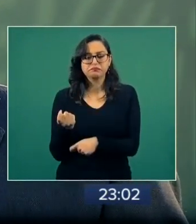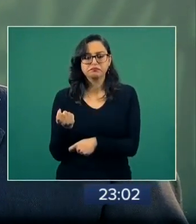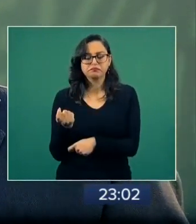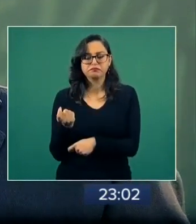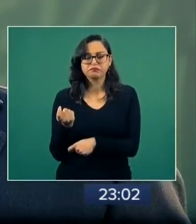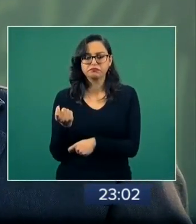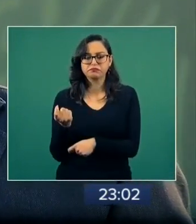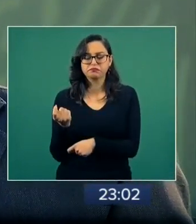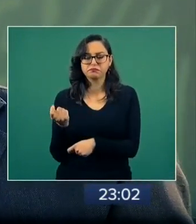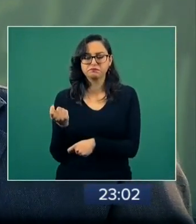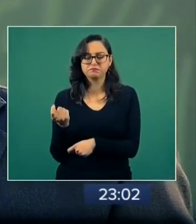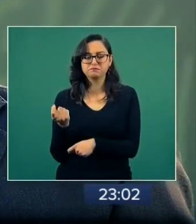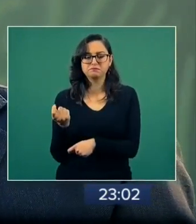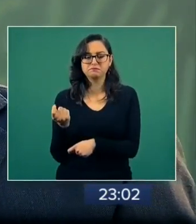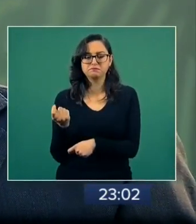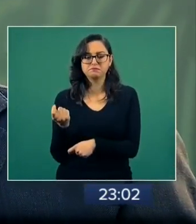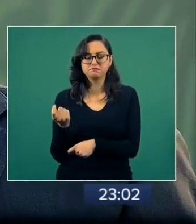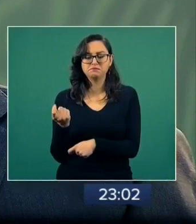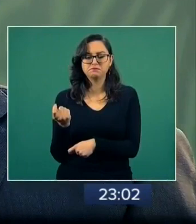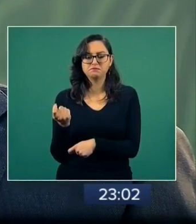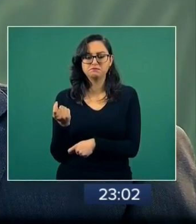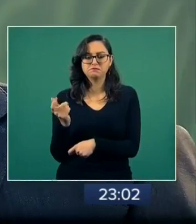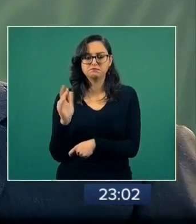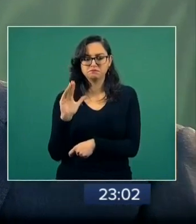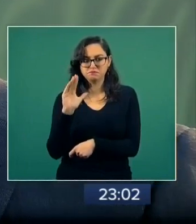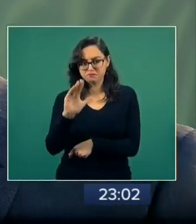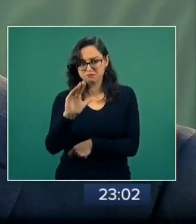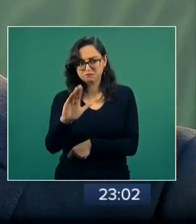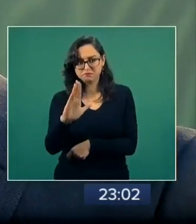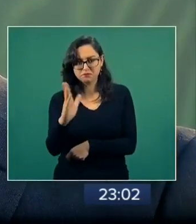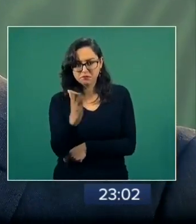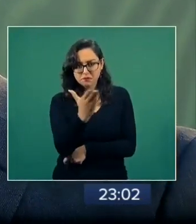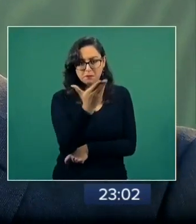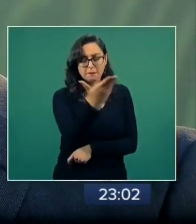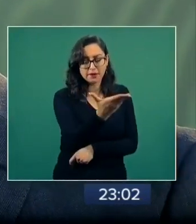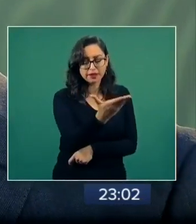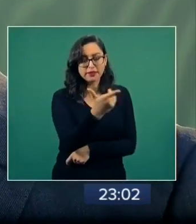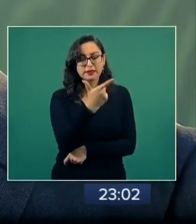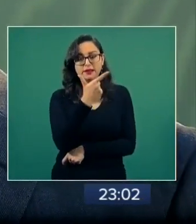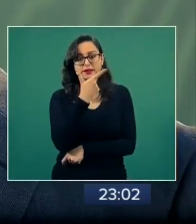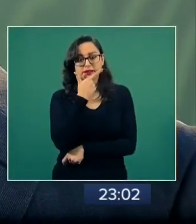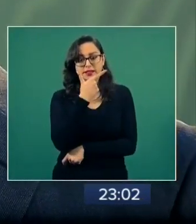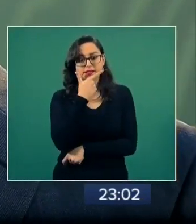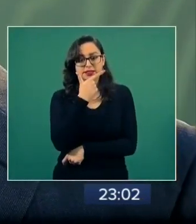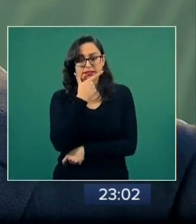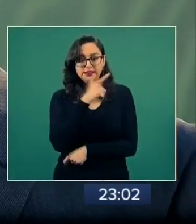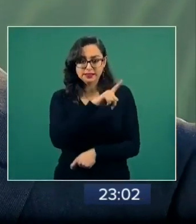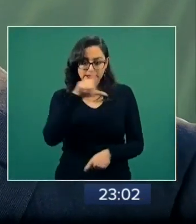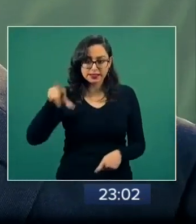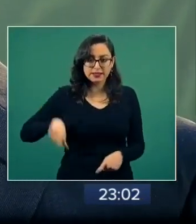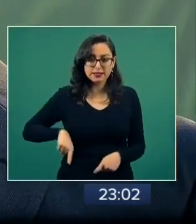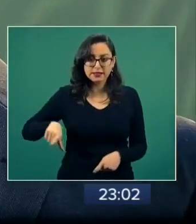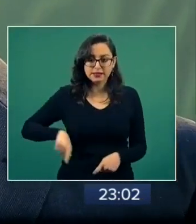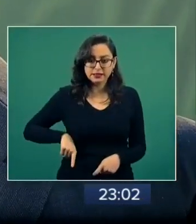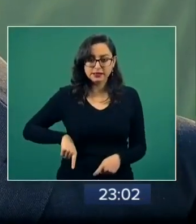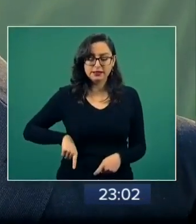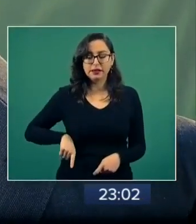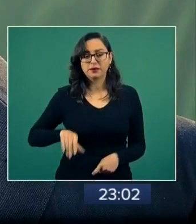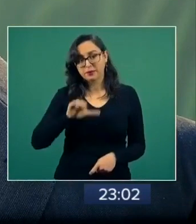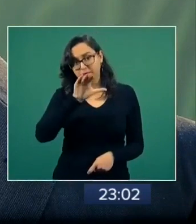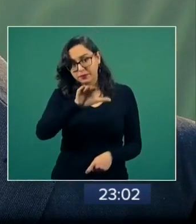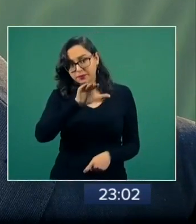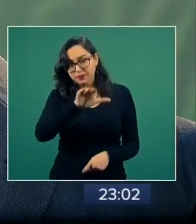para qué se solicite al gobierno del reino unido